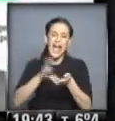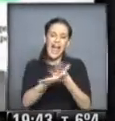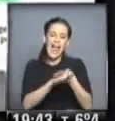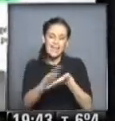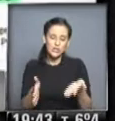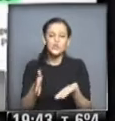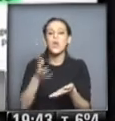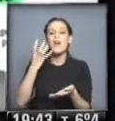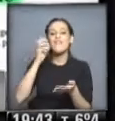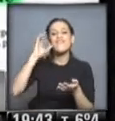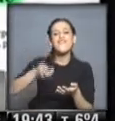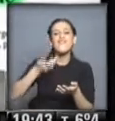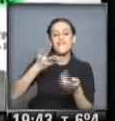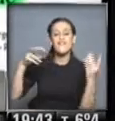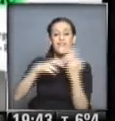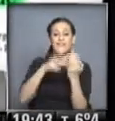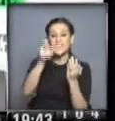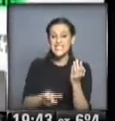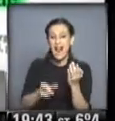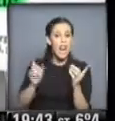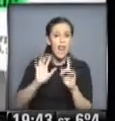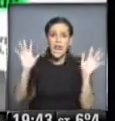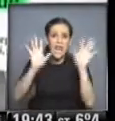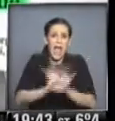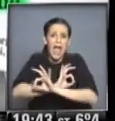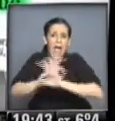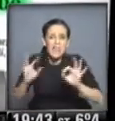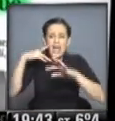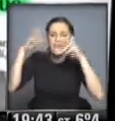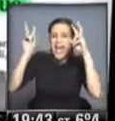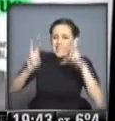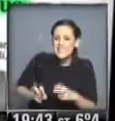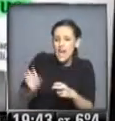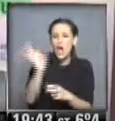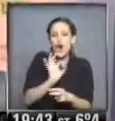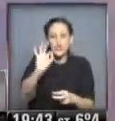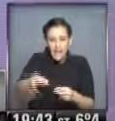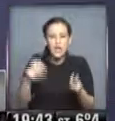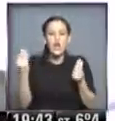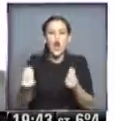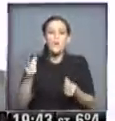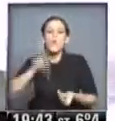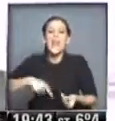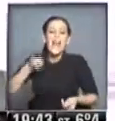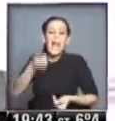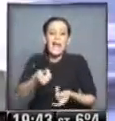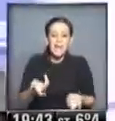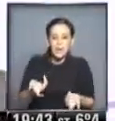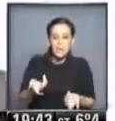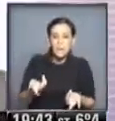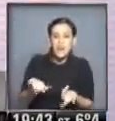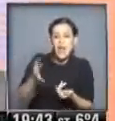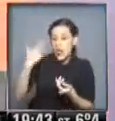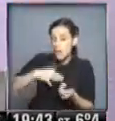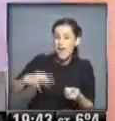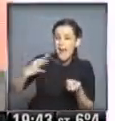Como fiscal, Otilio Romano no hizo absolutamente nada por investigar o por hacer cesar estos crímenes y luego ya varios años